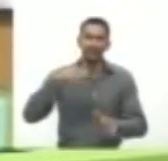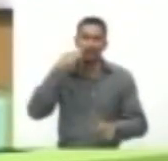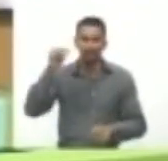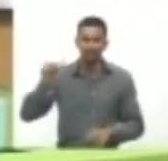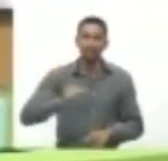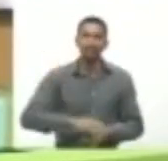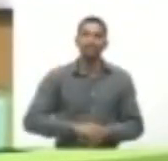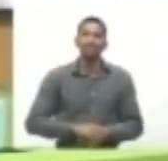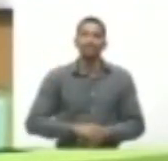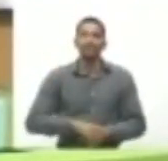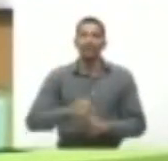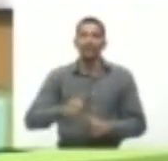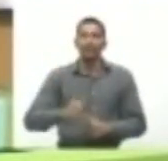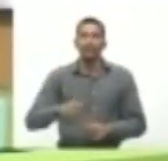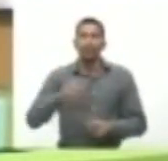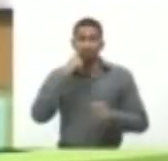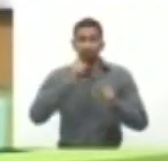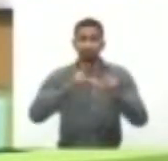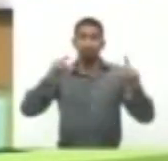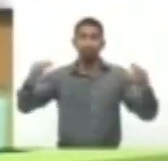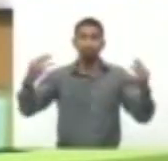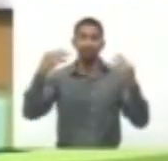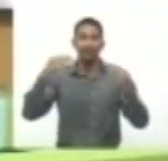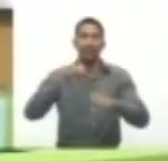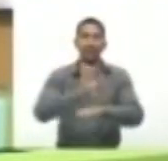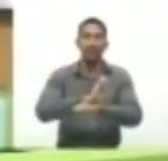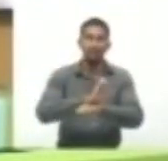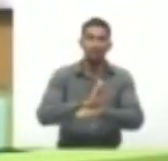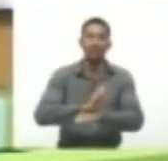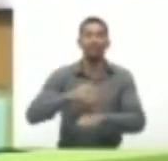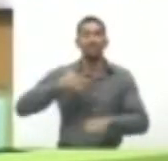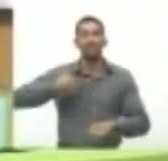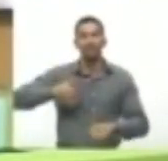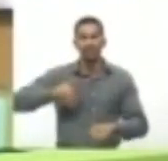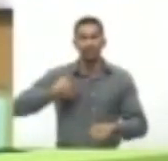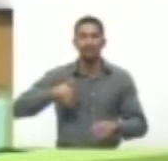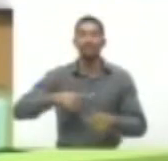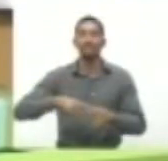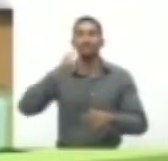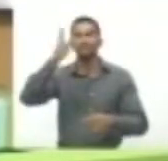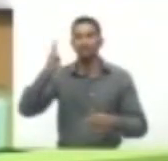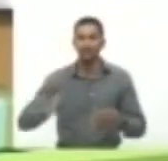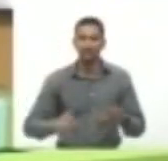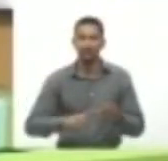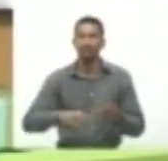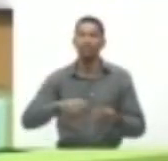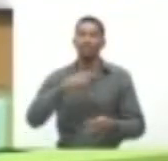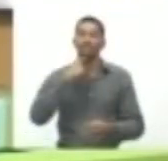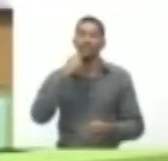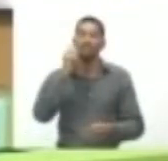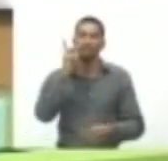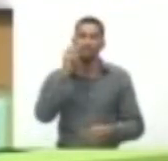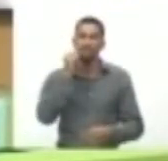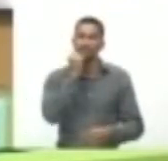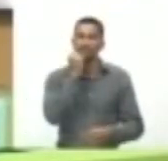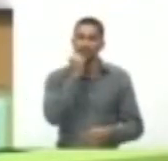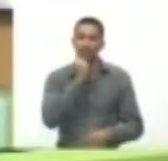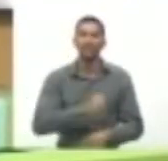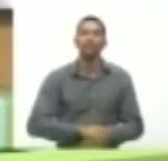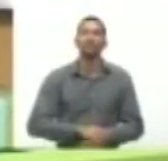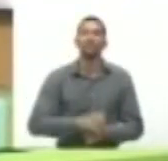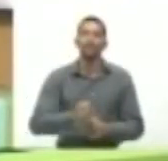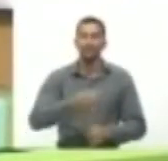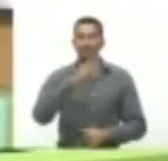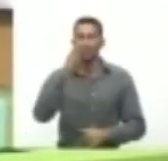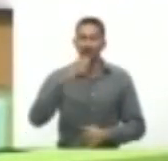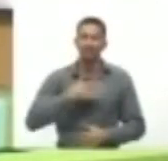viendo que también tenemos sintonía en Ecuador, Argentina, Brasil, Paraguay. Un saludo y un abrazo a todos ellos. Barranquilla es nuestra patria y Barranquilla los va a